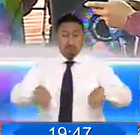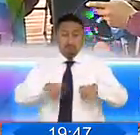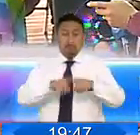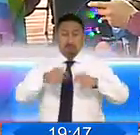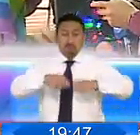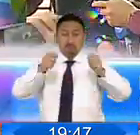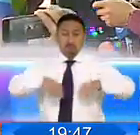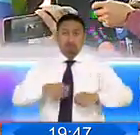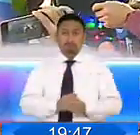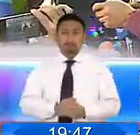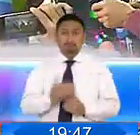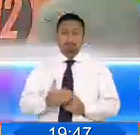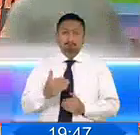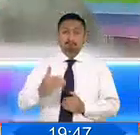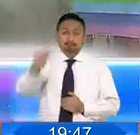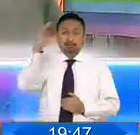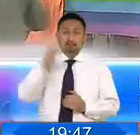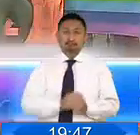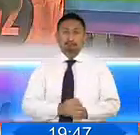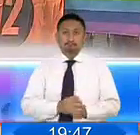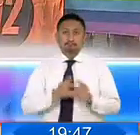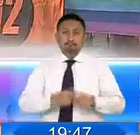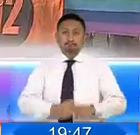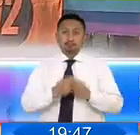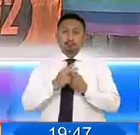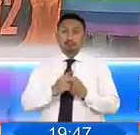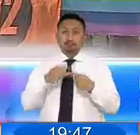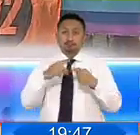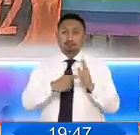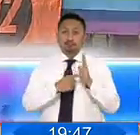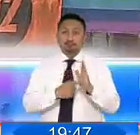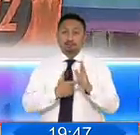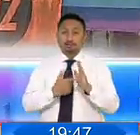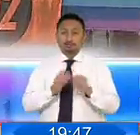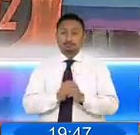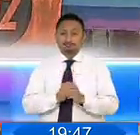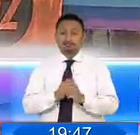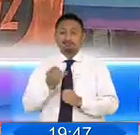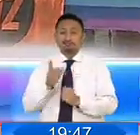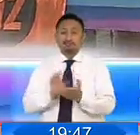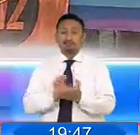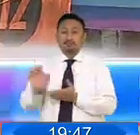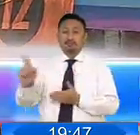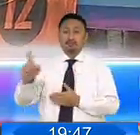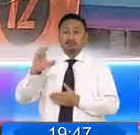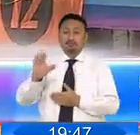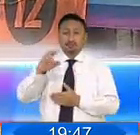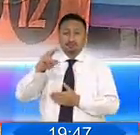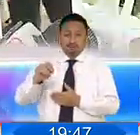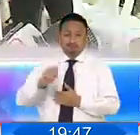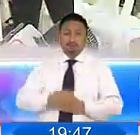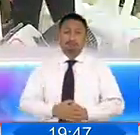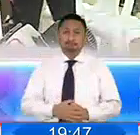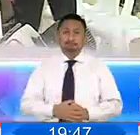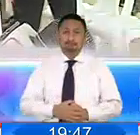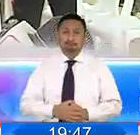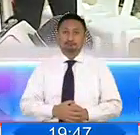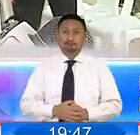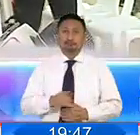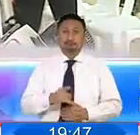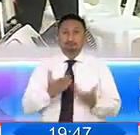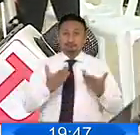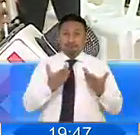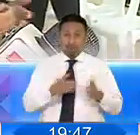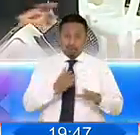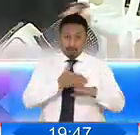acuerdo legislativo a largo plazo, que nace como muestra de rechazo al Consejo Nacional Electoral CNE. Después de esto,